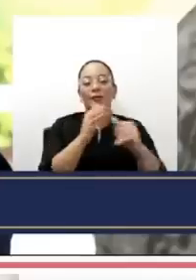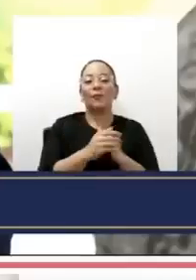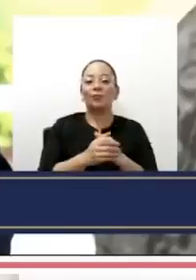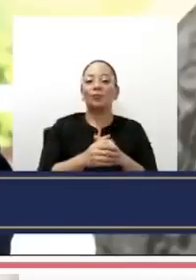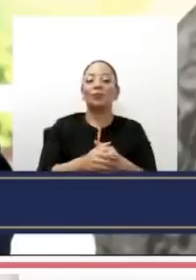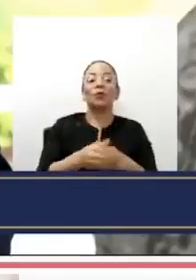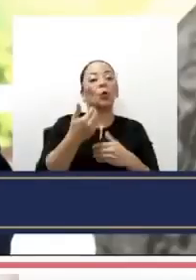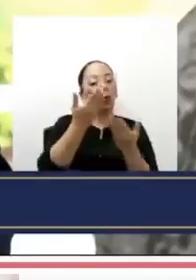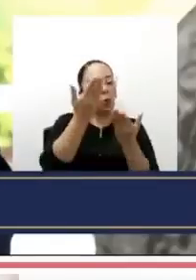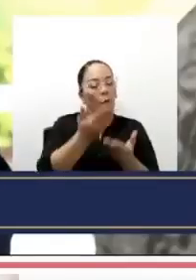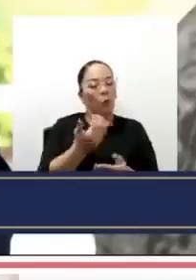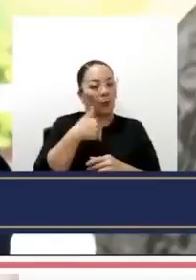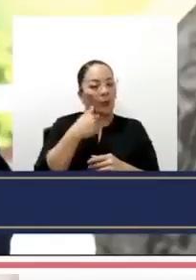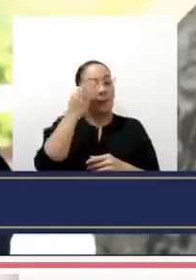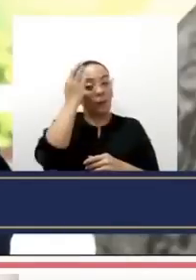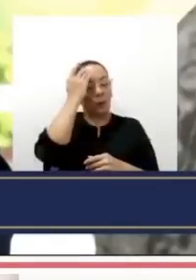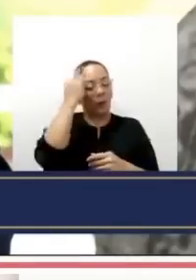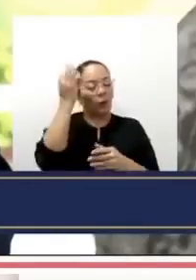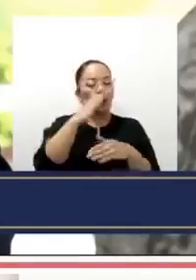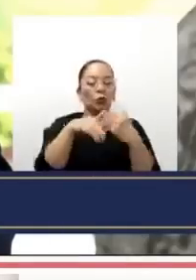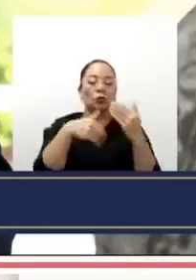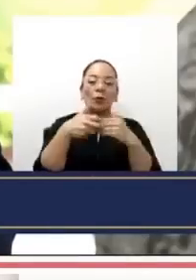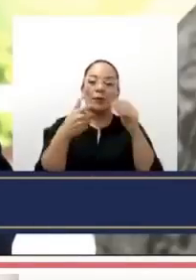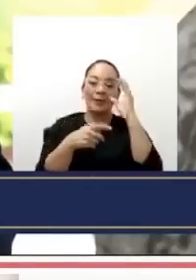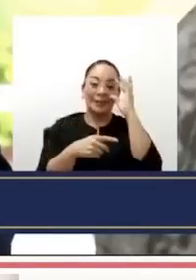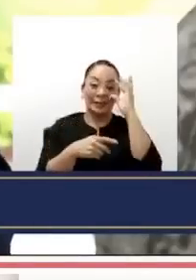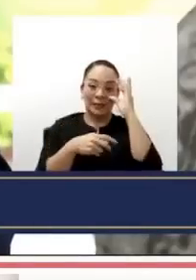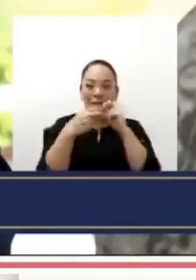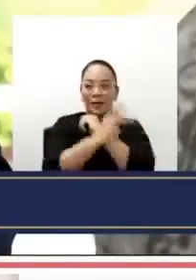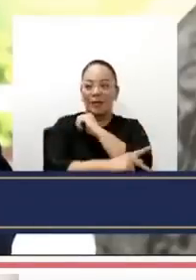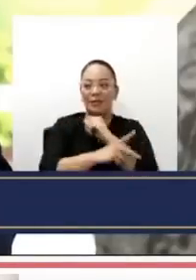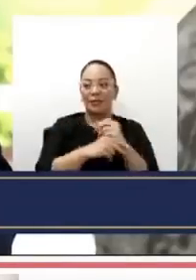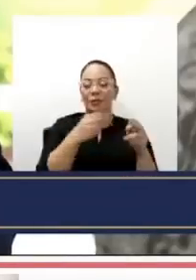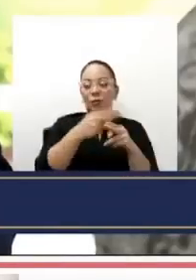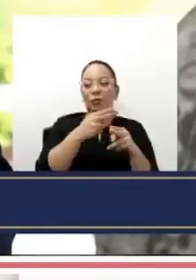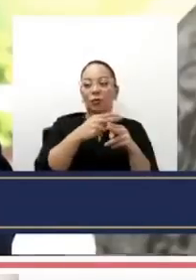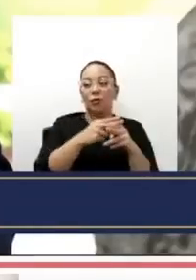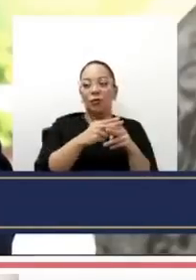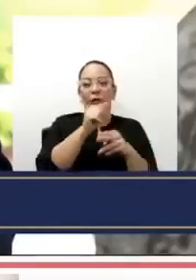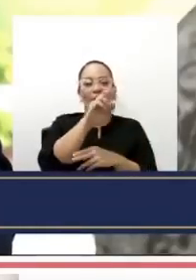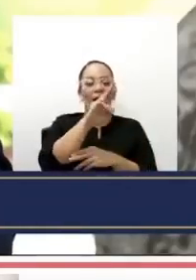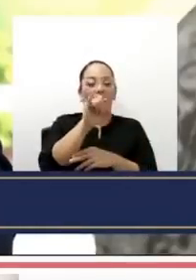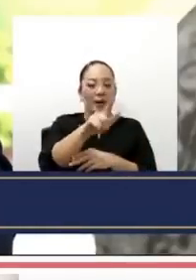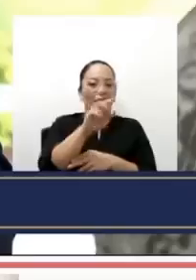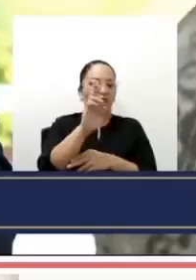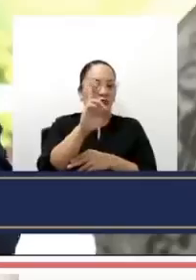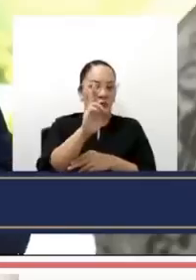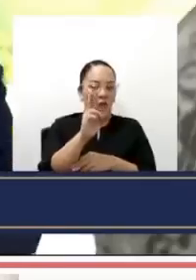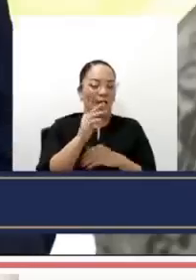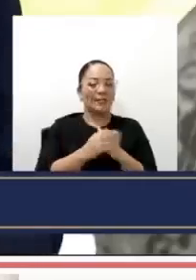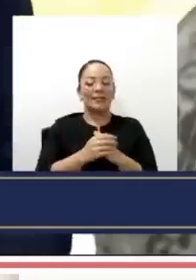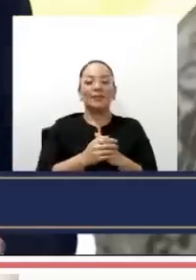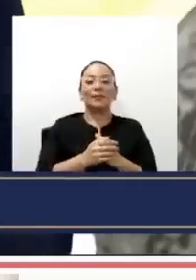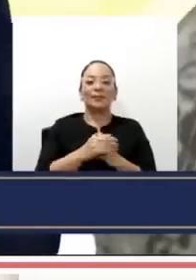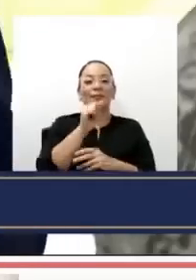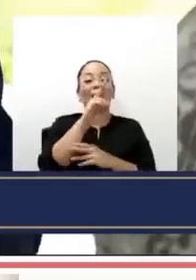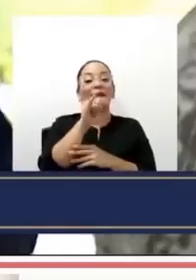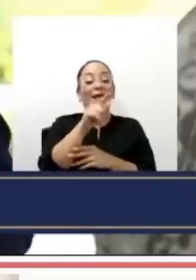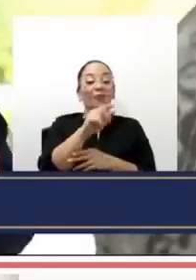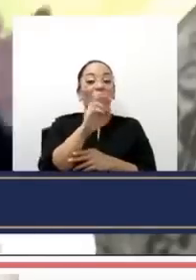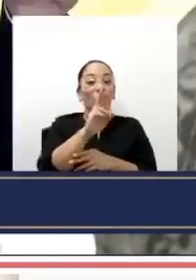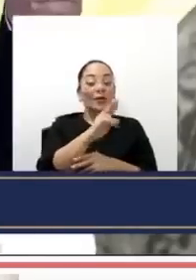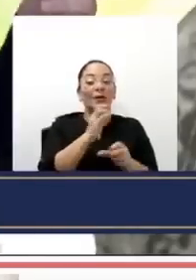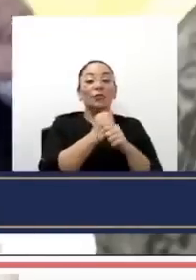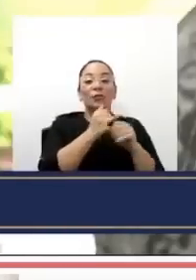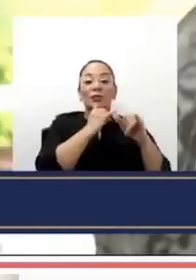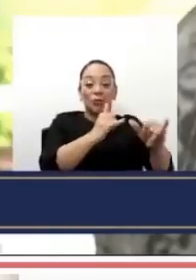distinguido ciudadano muy preocupado por todos los problemas del país, que responde al nombre de Ariel Robles. Y don Ariel hace una